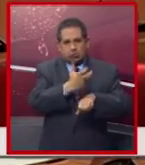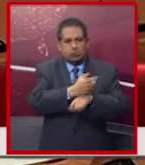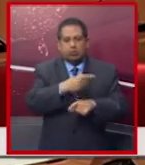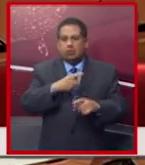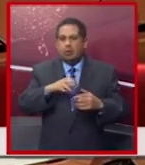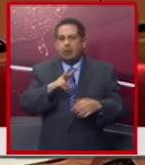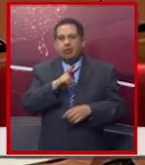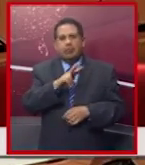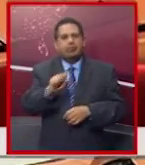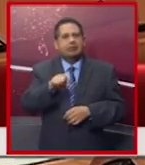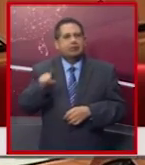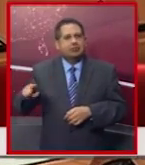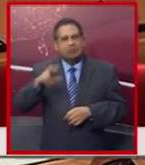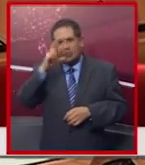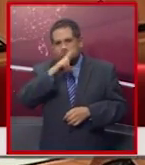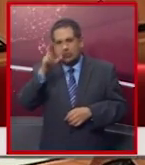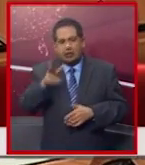socialismo.